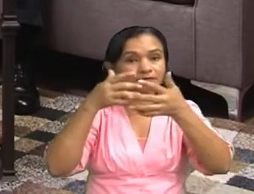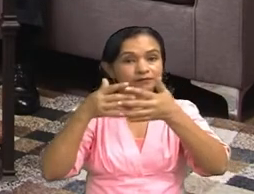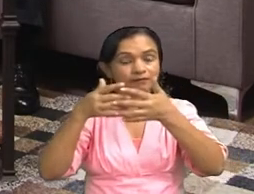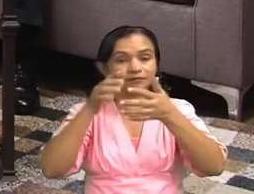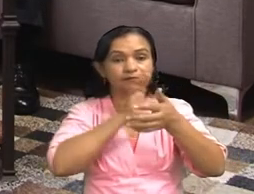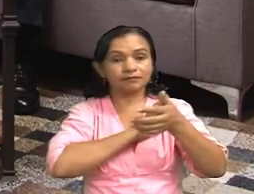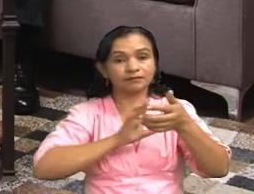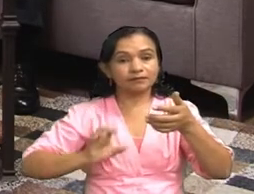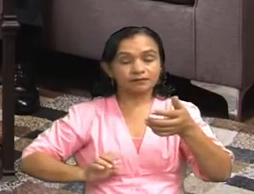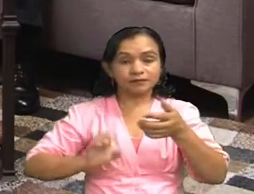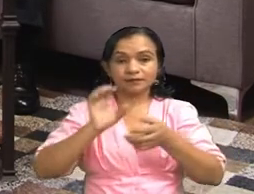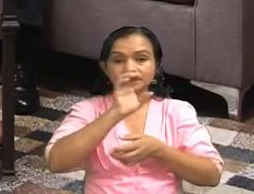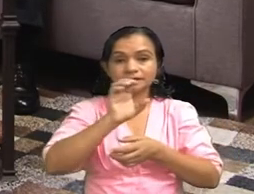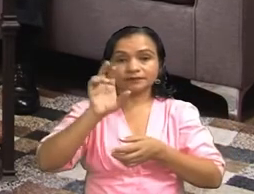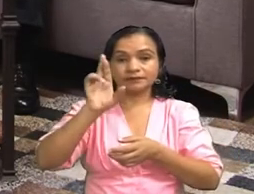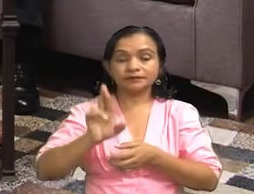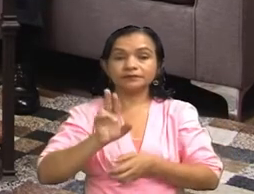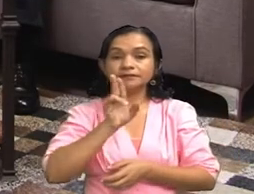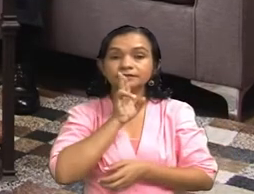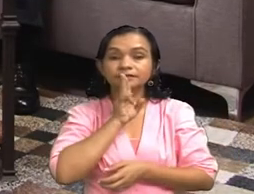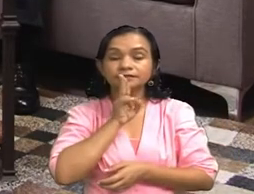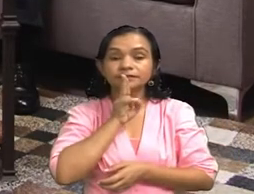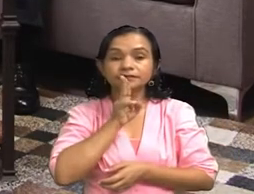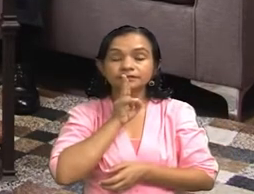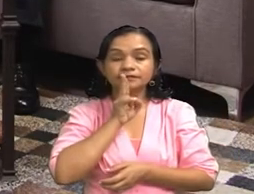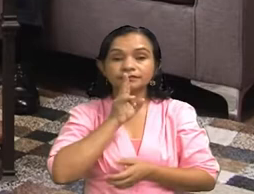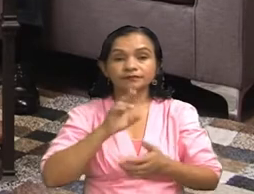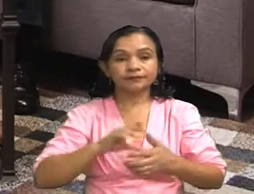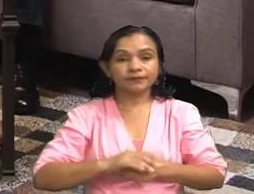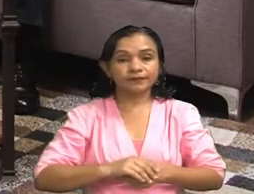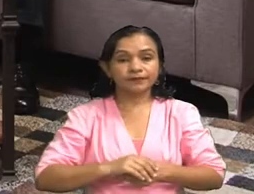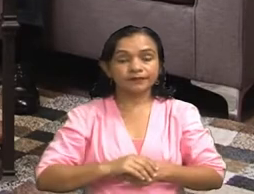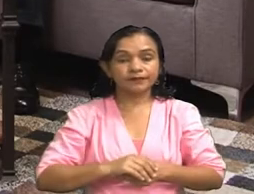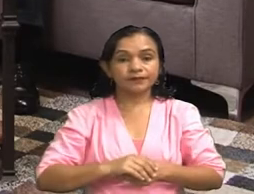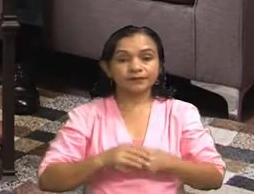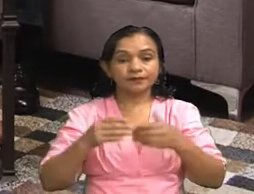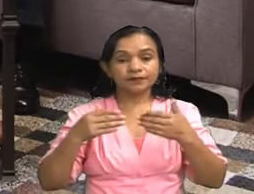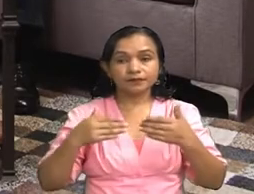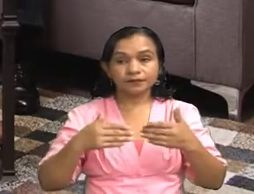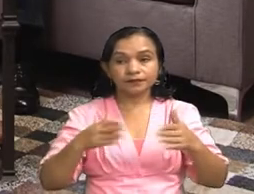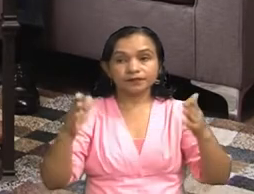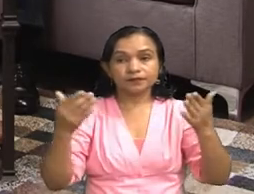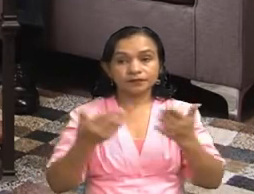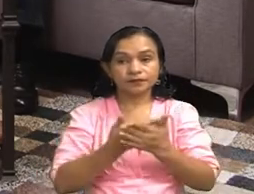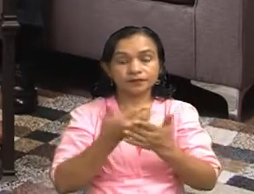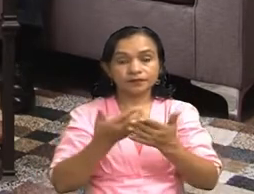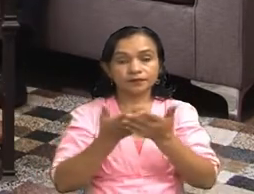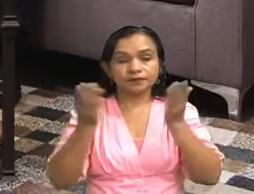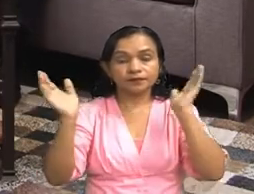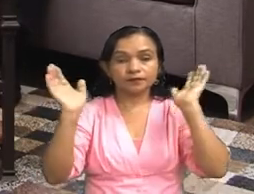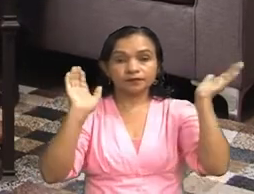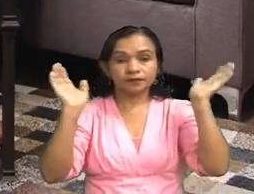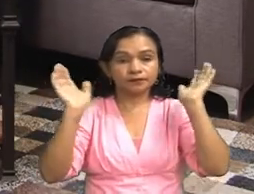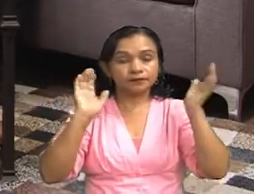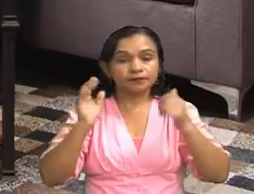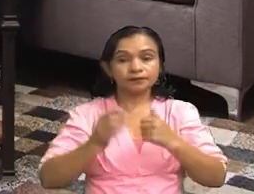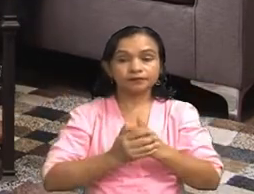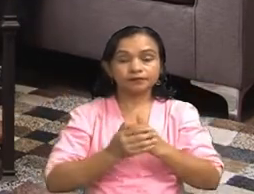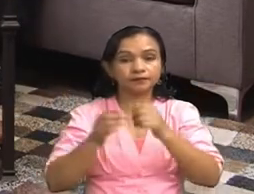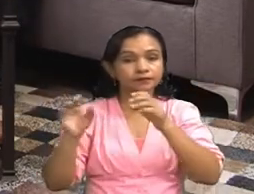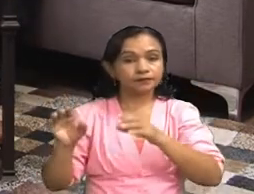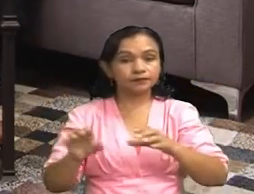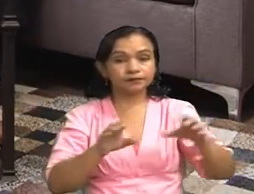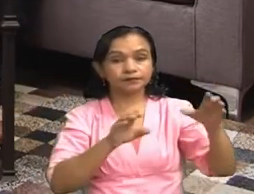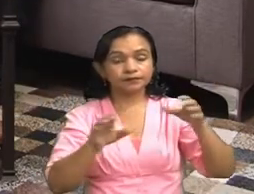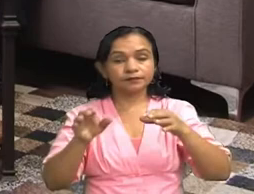Rica, Honduras. Y estamos aperturando una línea de nuevos mercados. Dentro de esa dinámica, compañero, quisiera